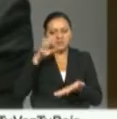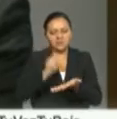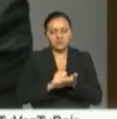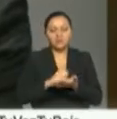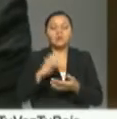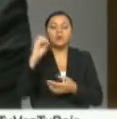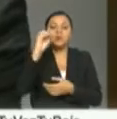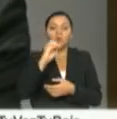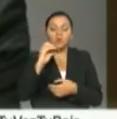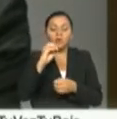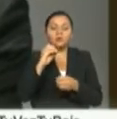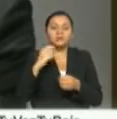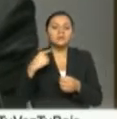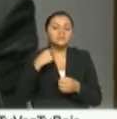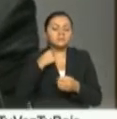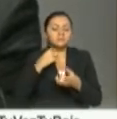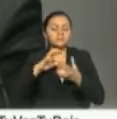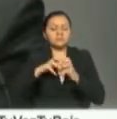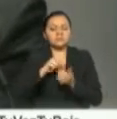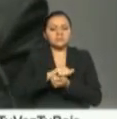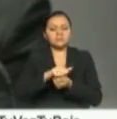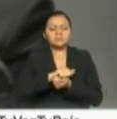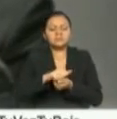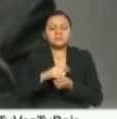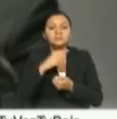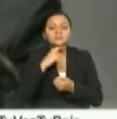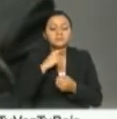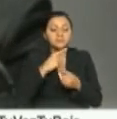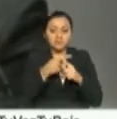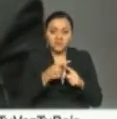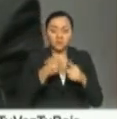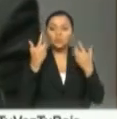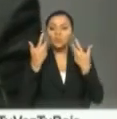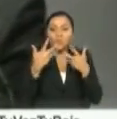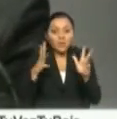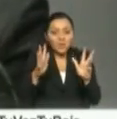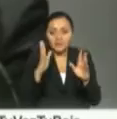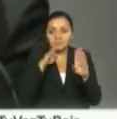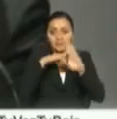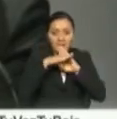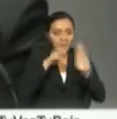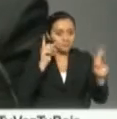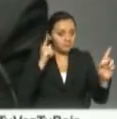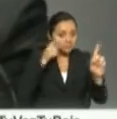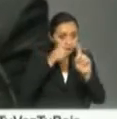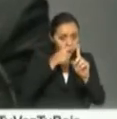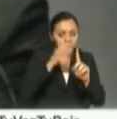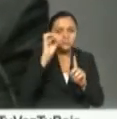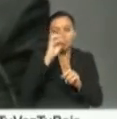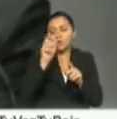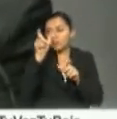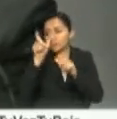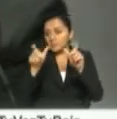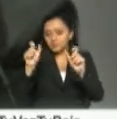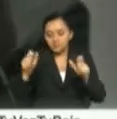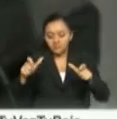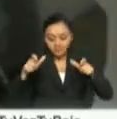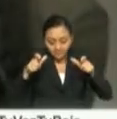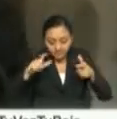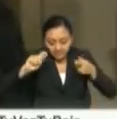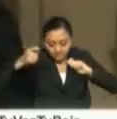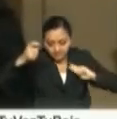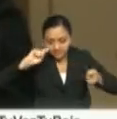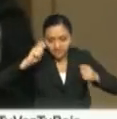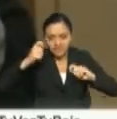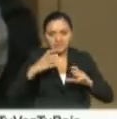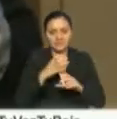pero que permiten que cualquier institución o cualquier persona pueda revisar sus seguridades.